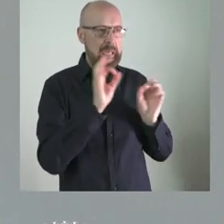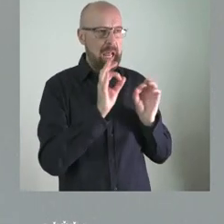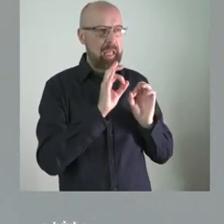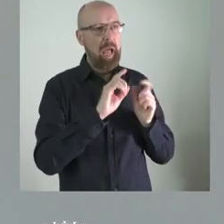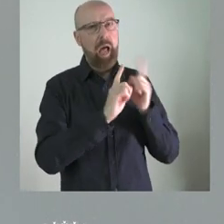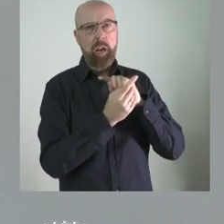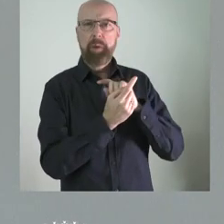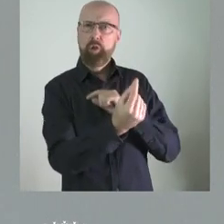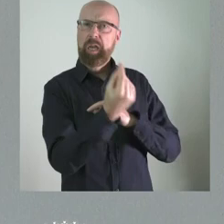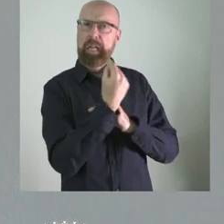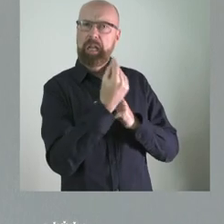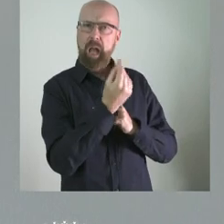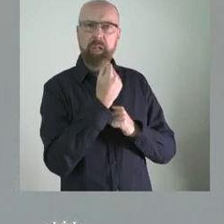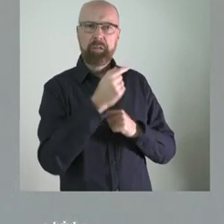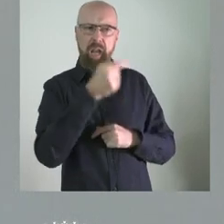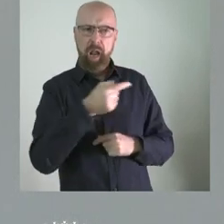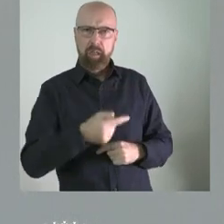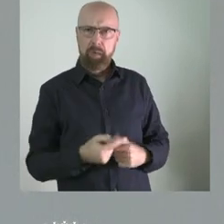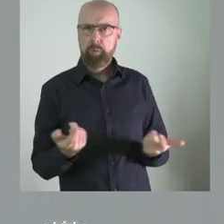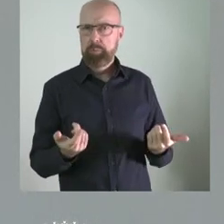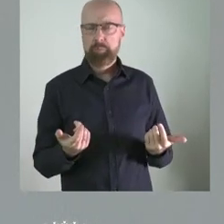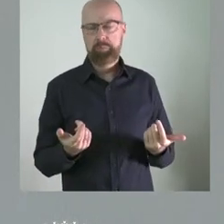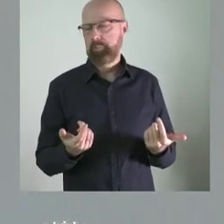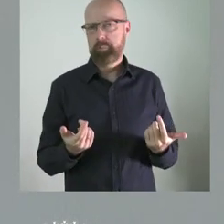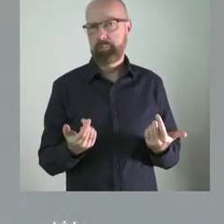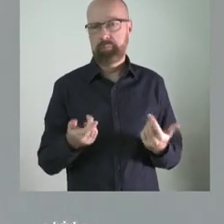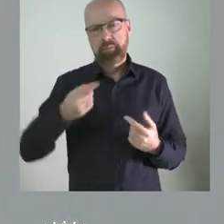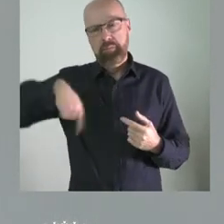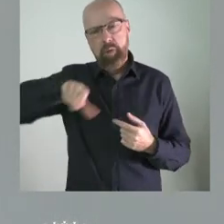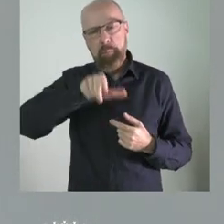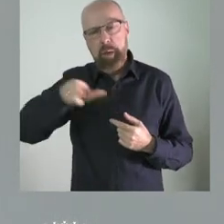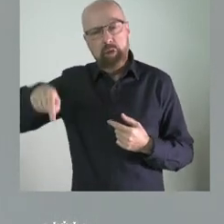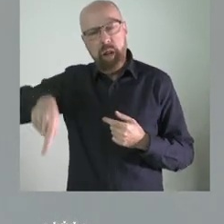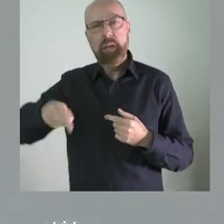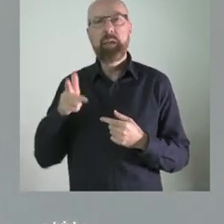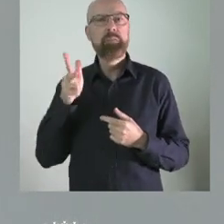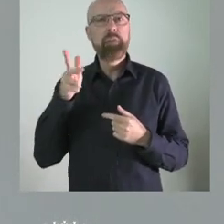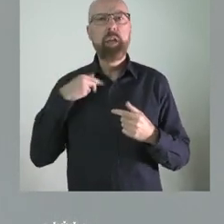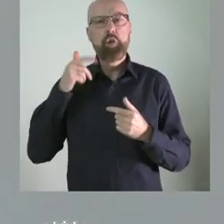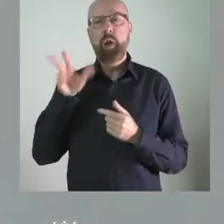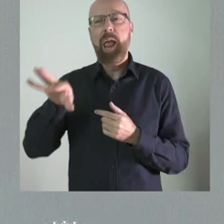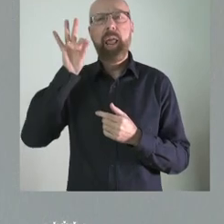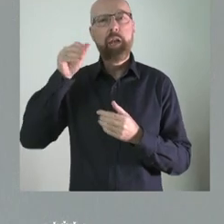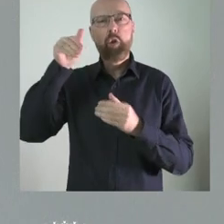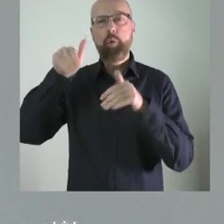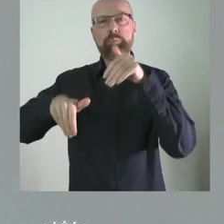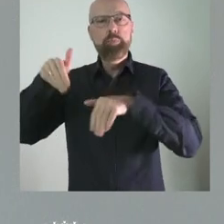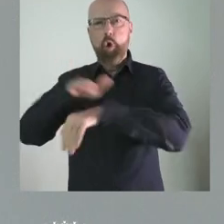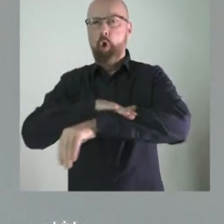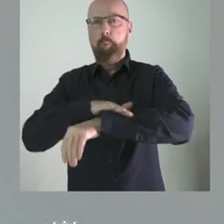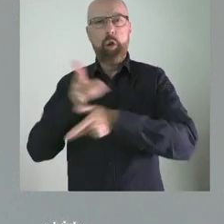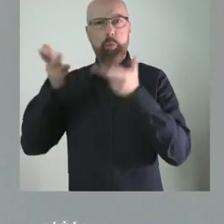críticas a los que en esta tierra han elegido Un gobierno democrático para gobernar su comunidad Autónoma